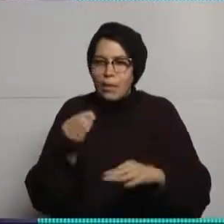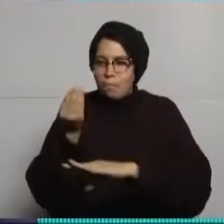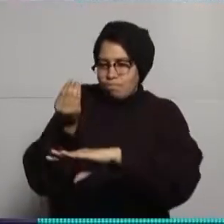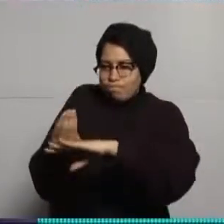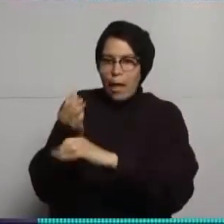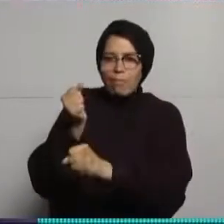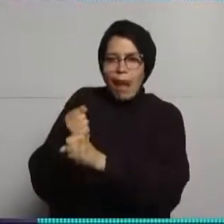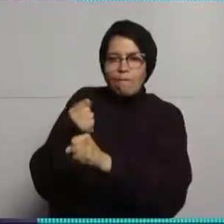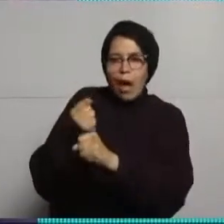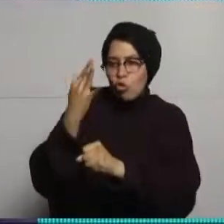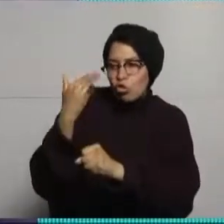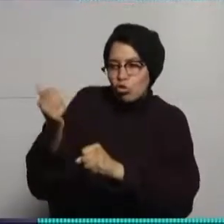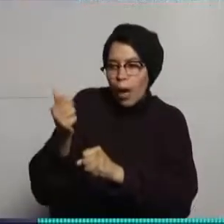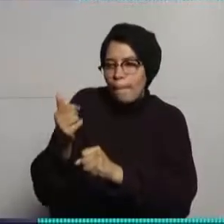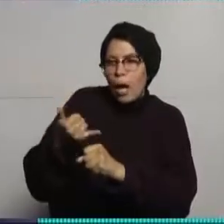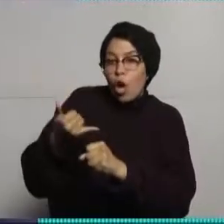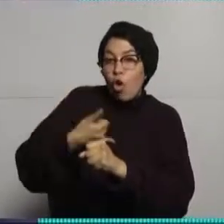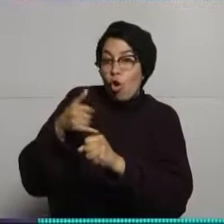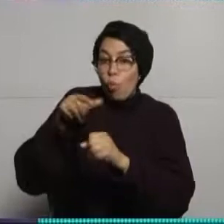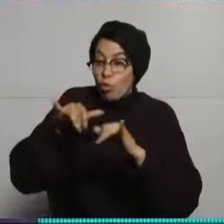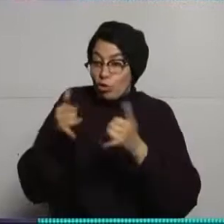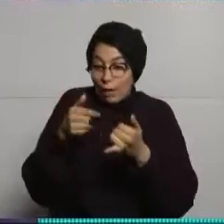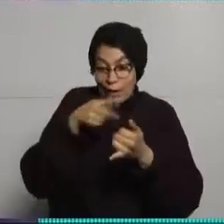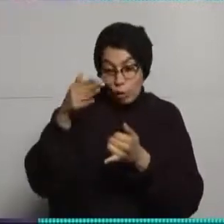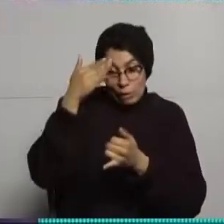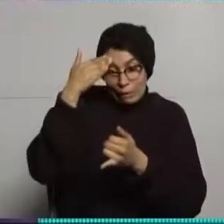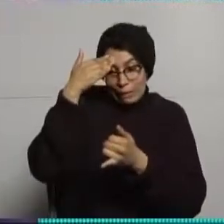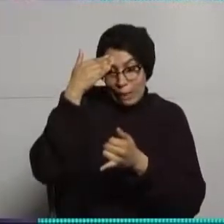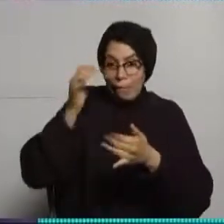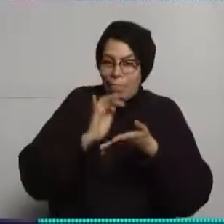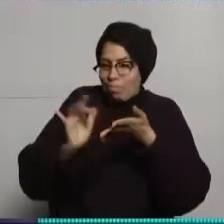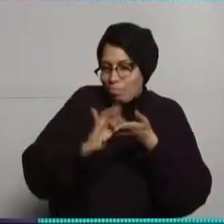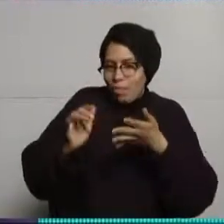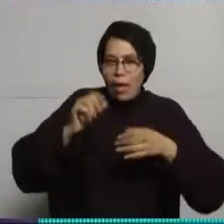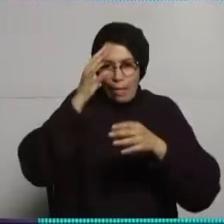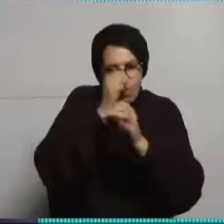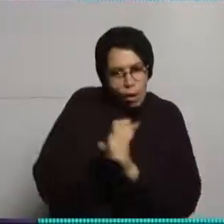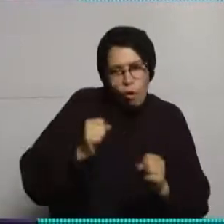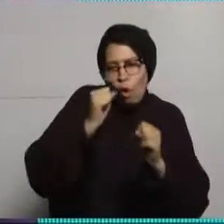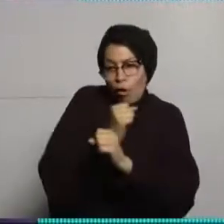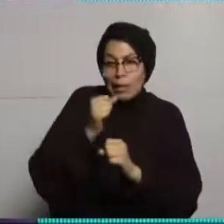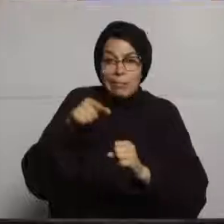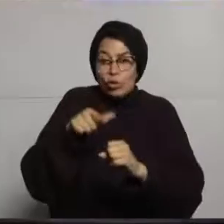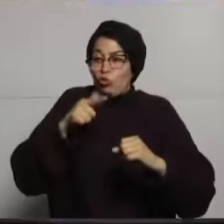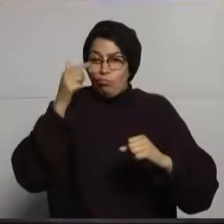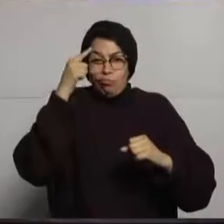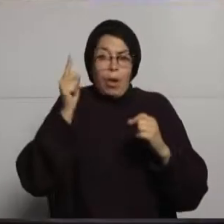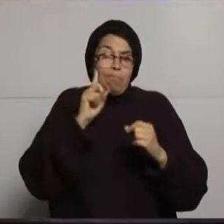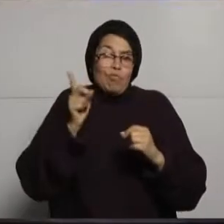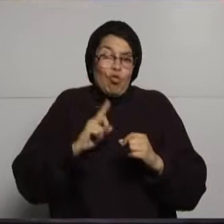social devenido de la pandemia. El segundo problema tenía que ver con que la demanda de